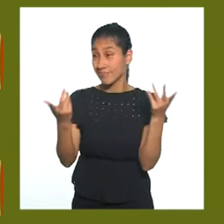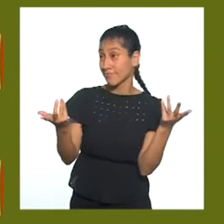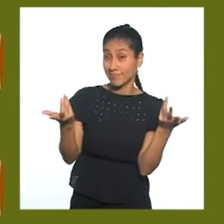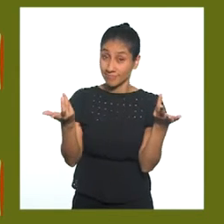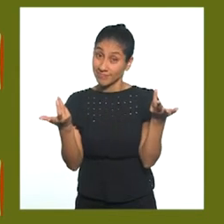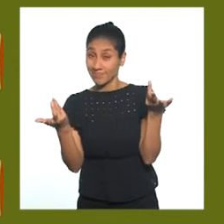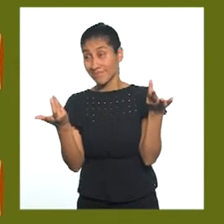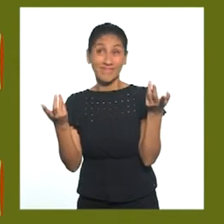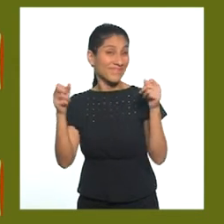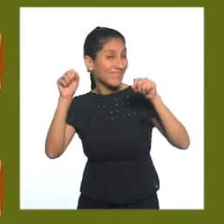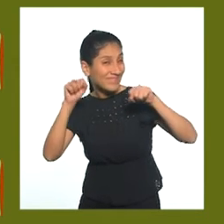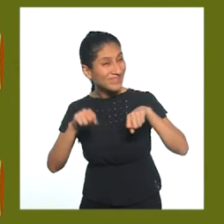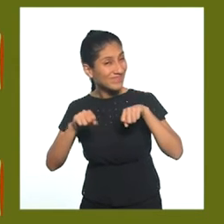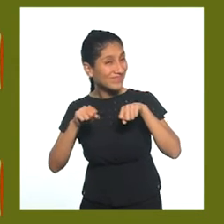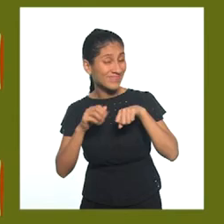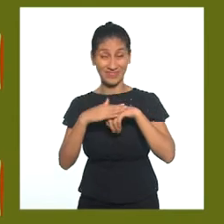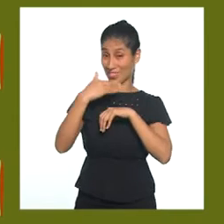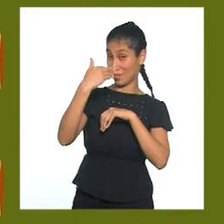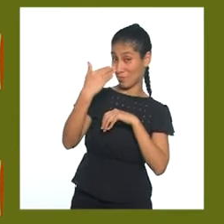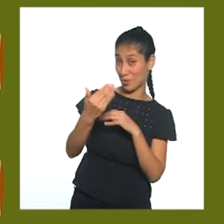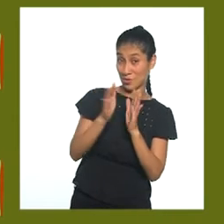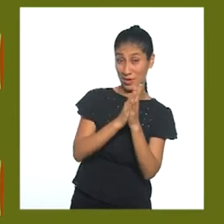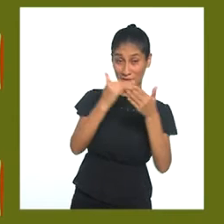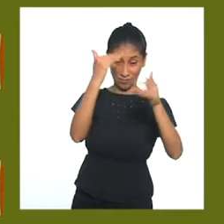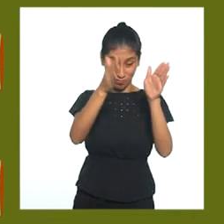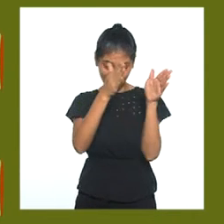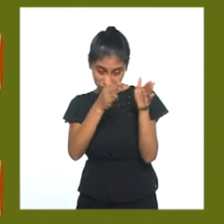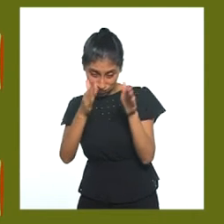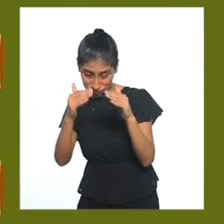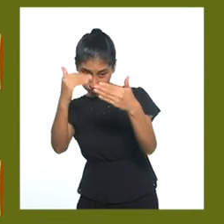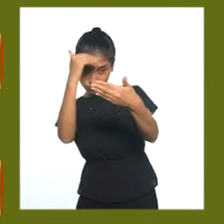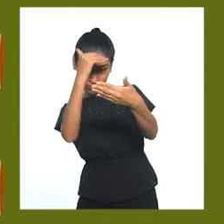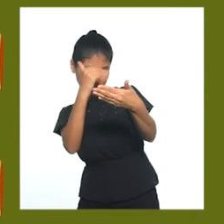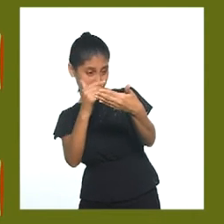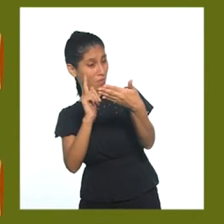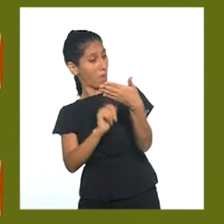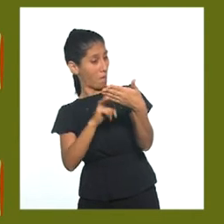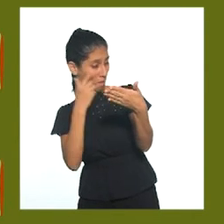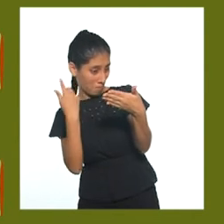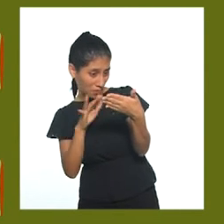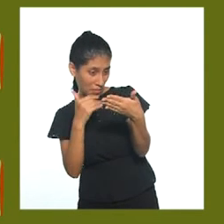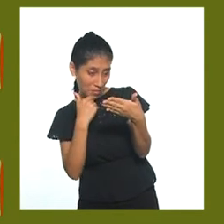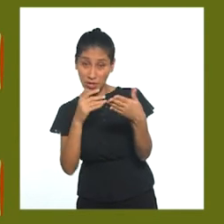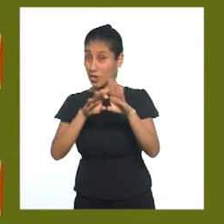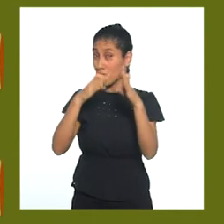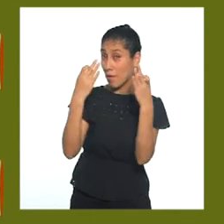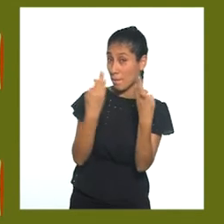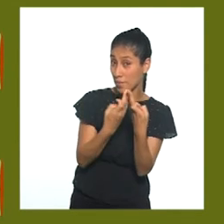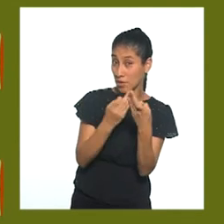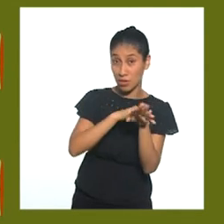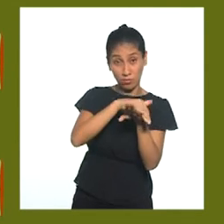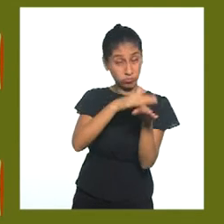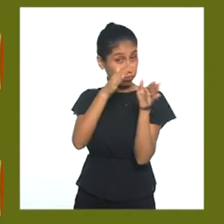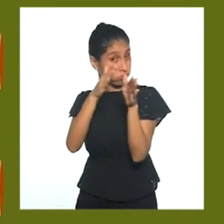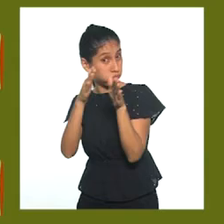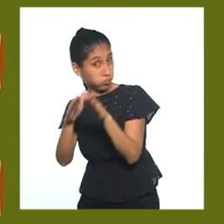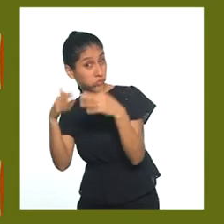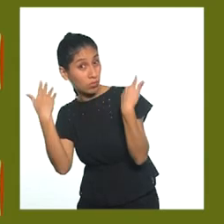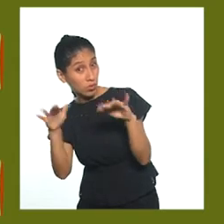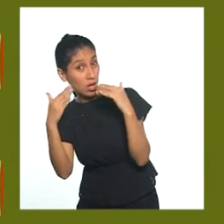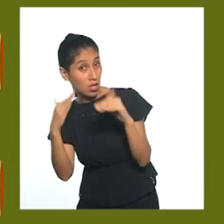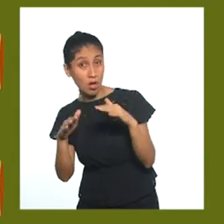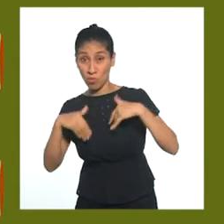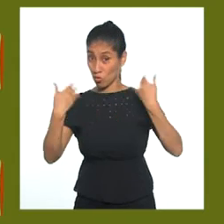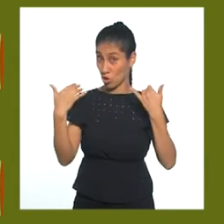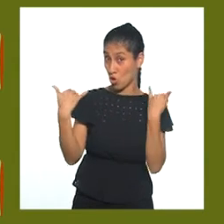Y así ya estaba todo listo. Toda la familia se puso de acuerdo y